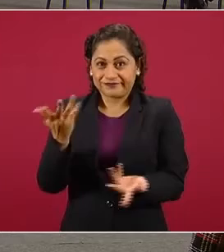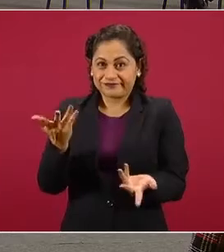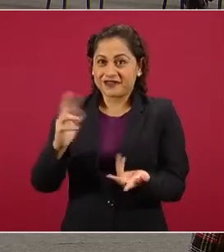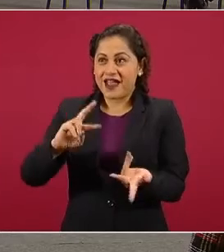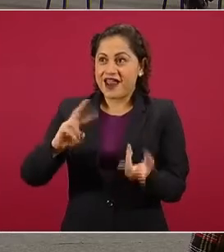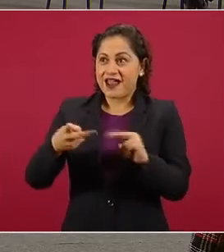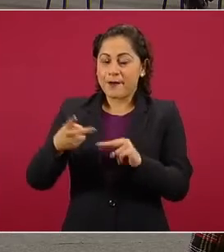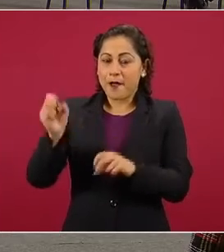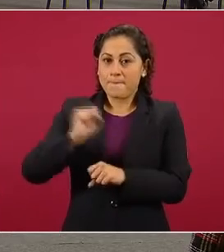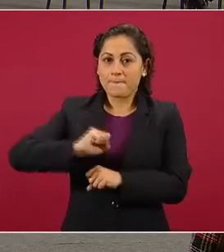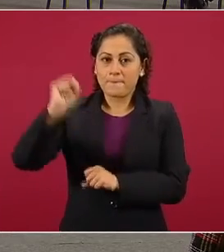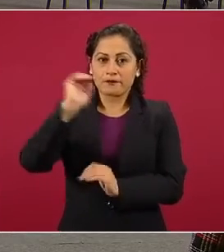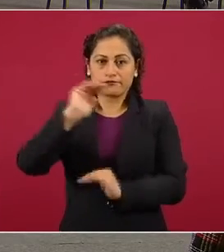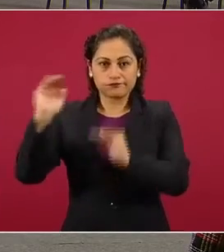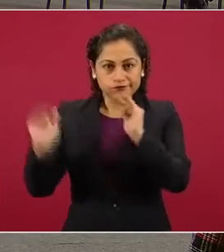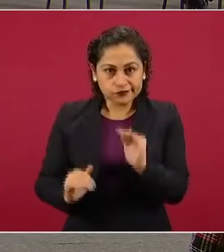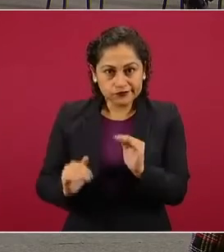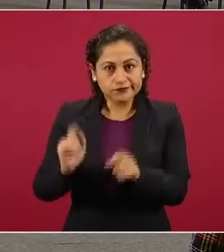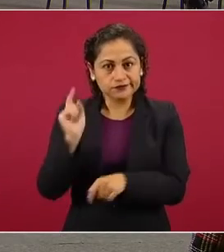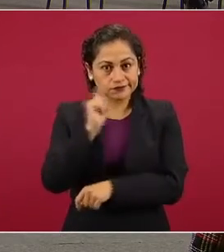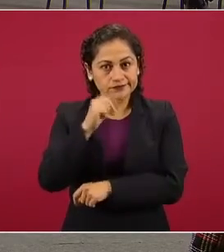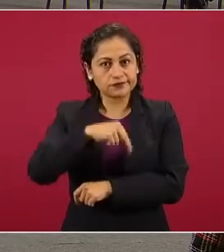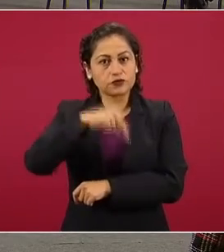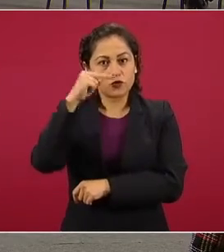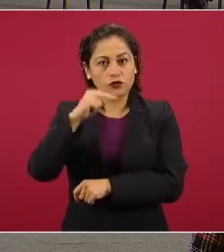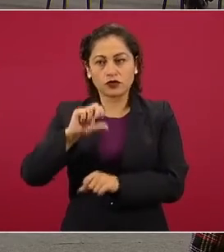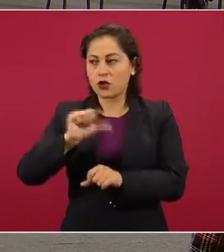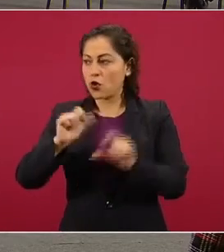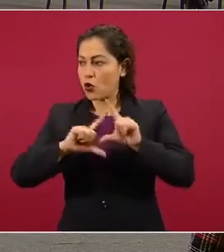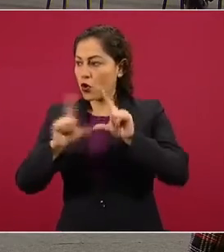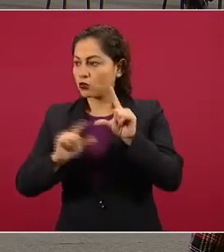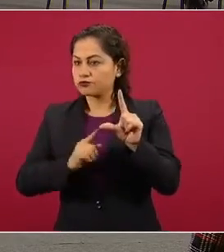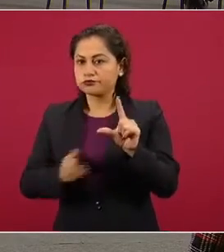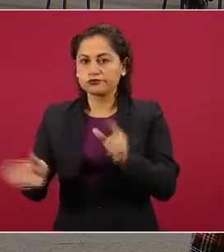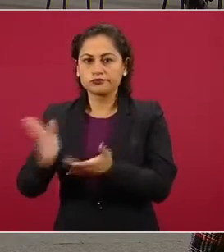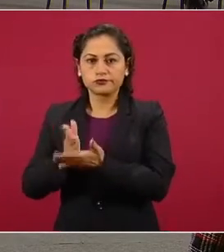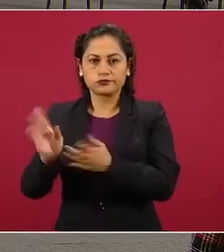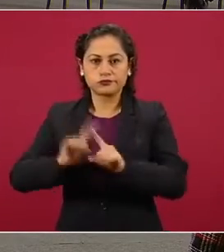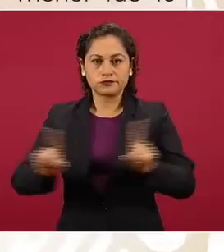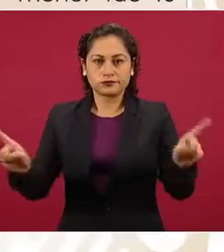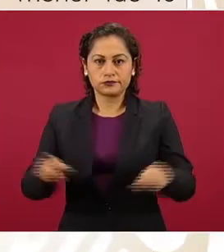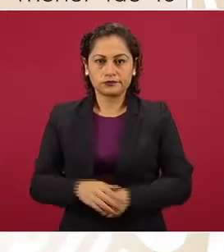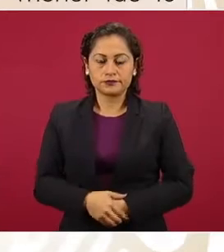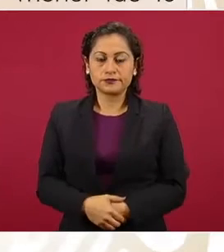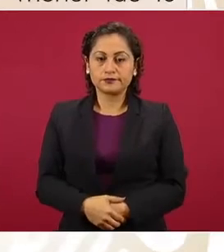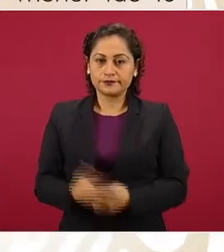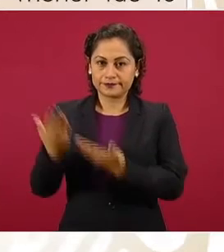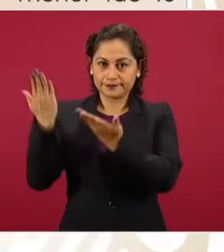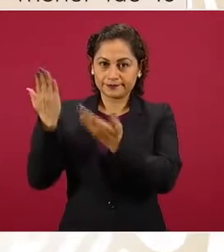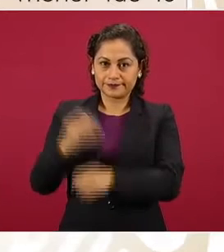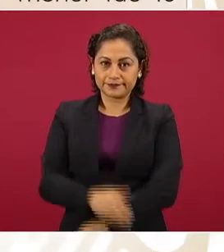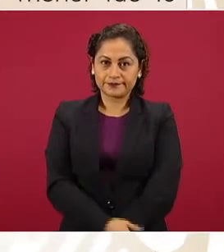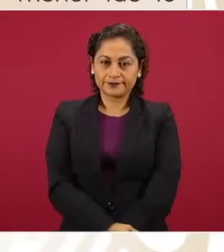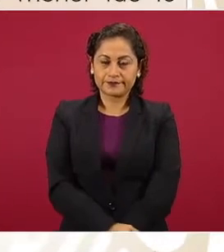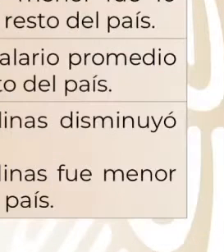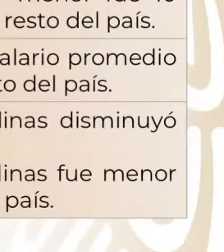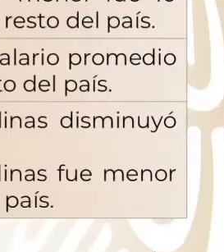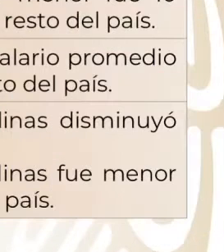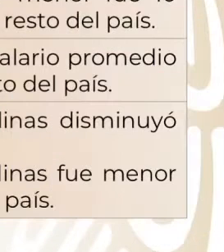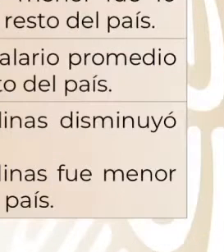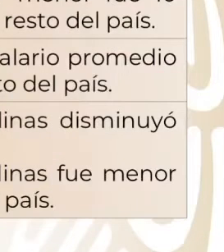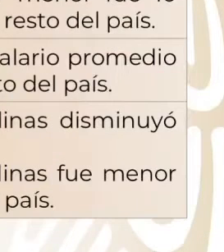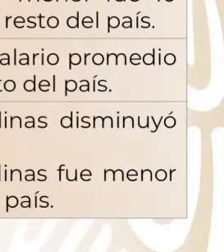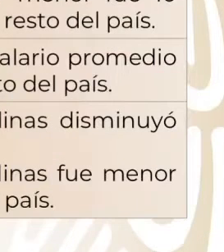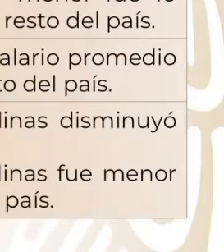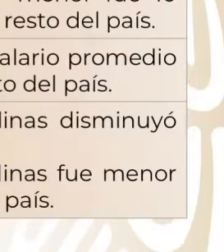país. Hubo más comercio al por menor, es decir, la baja en las tasas del IVA generó